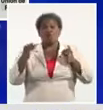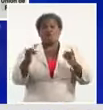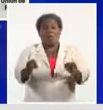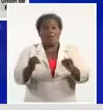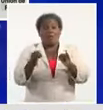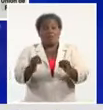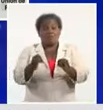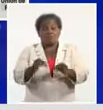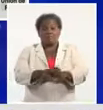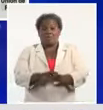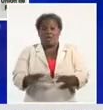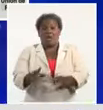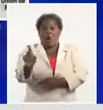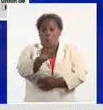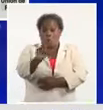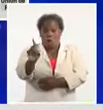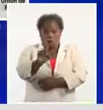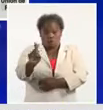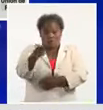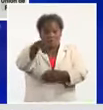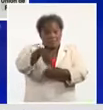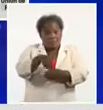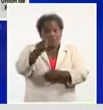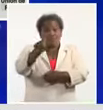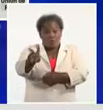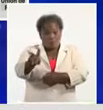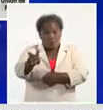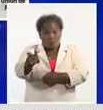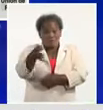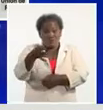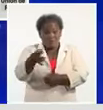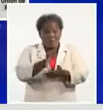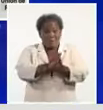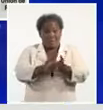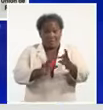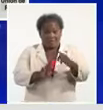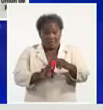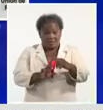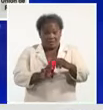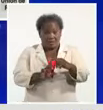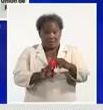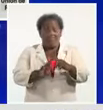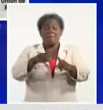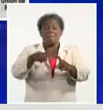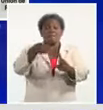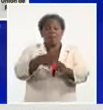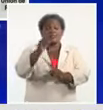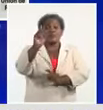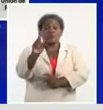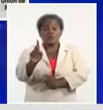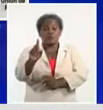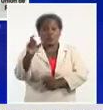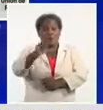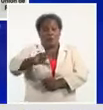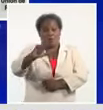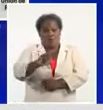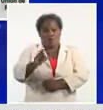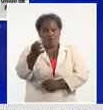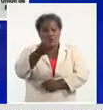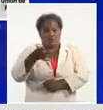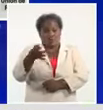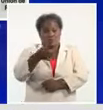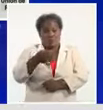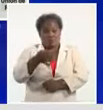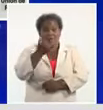pues 11 de los 12 municipios de la provincia de Matanzas y 1 del municipio Camagüey. Y las más